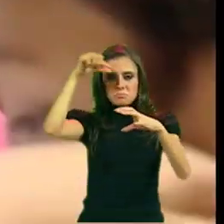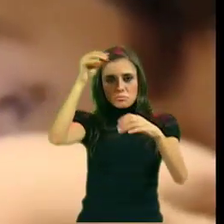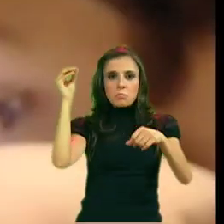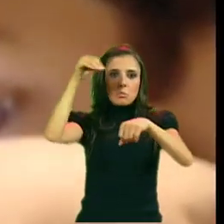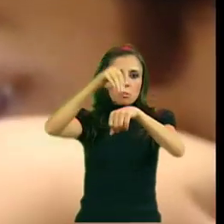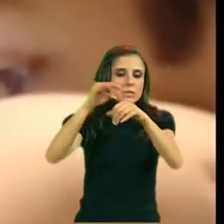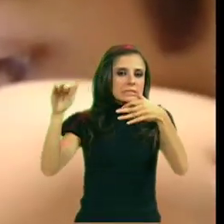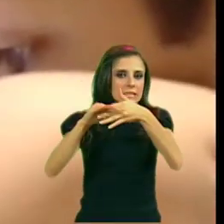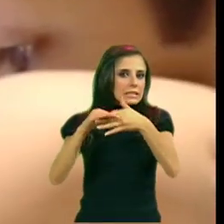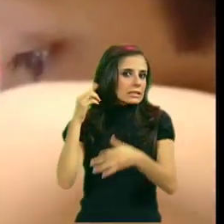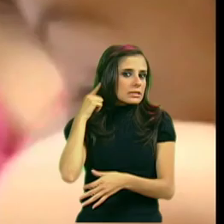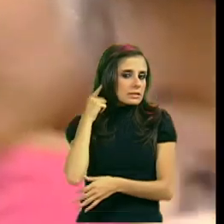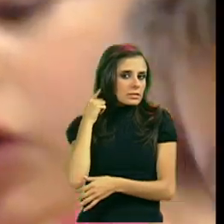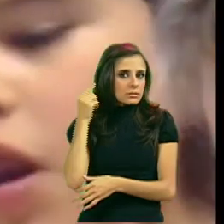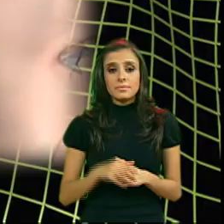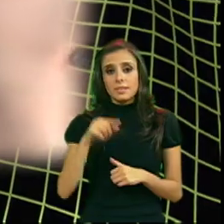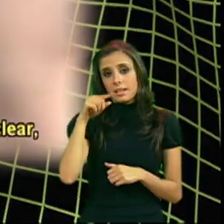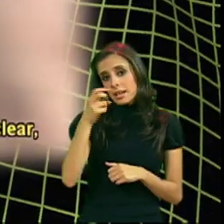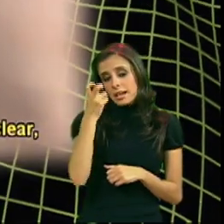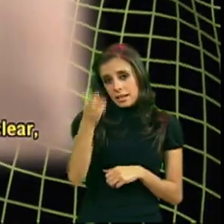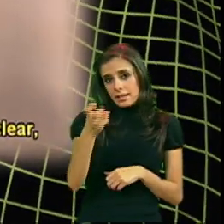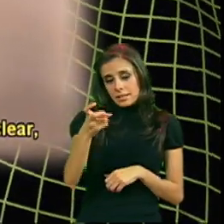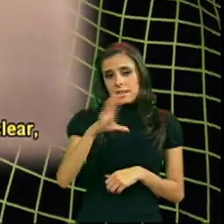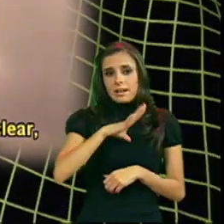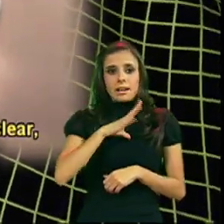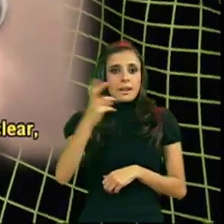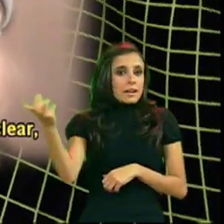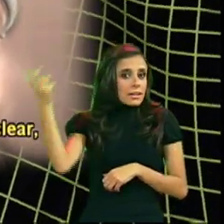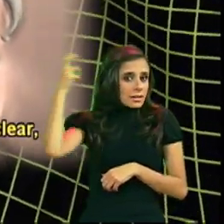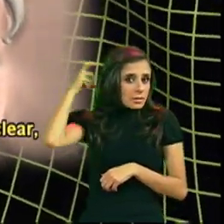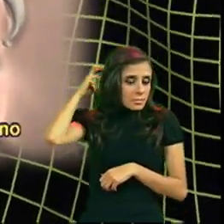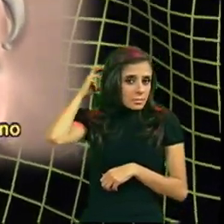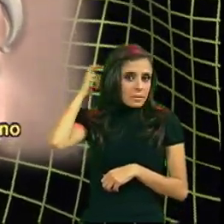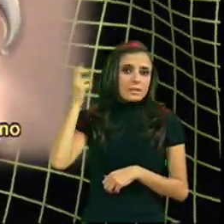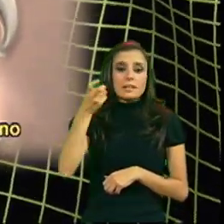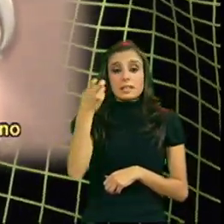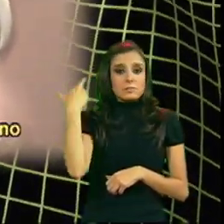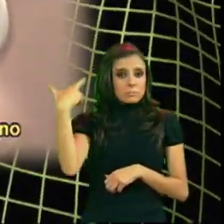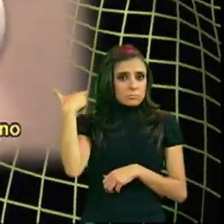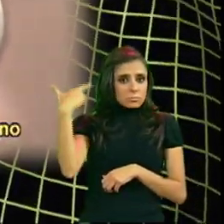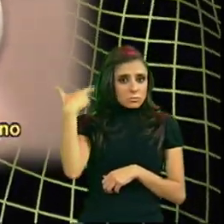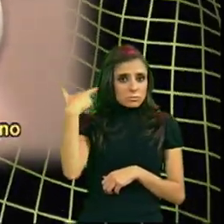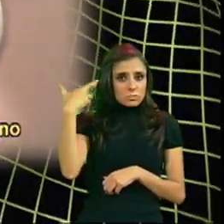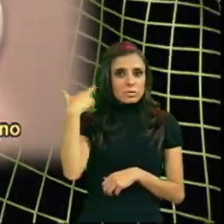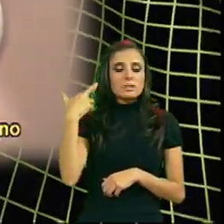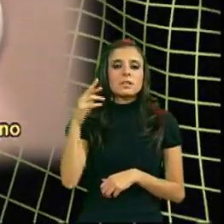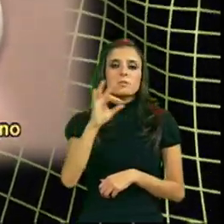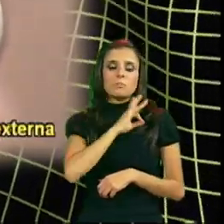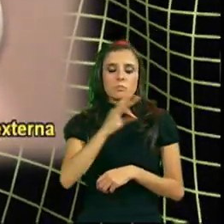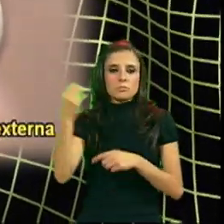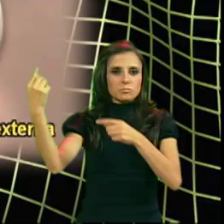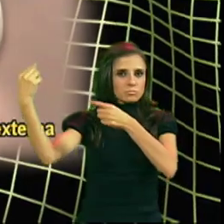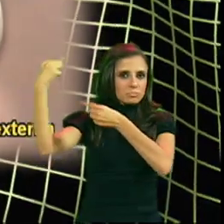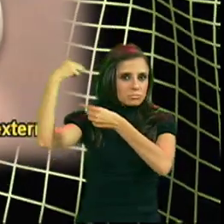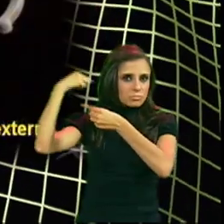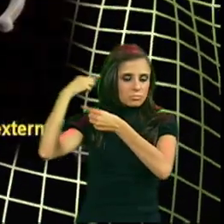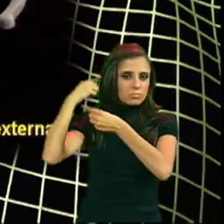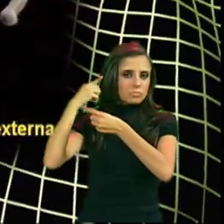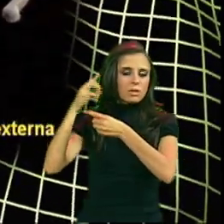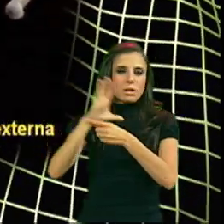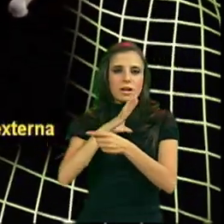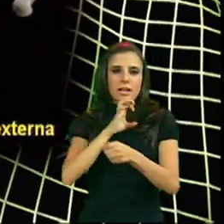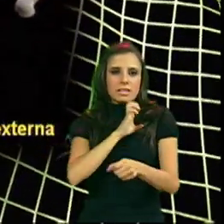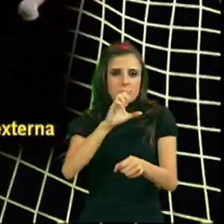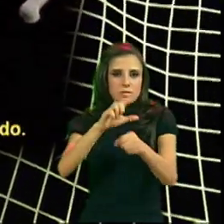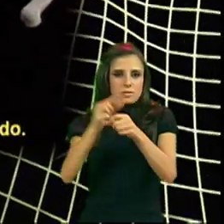Maceta. Maceta. ¿Y esto? Pelota. Una pelota. ¿Y esto qué? Sol. En un sistema de implante coclear, el sonido entra a un micrófono y viaja a una